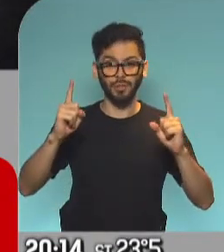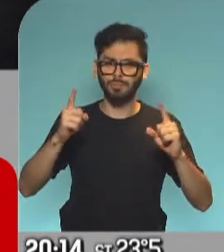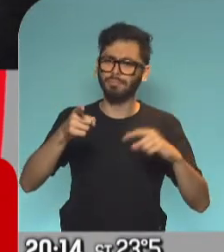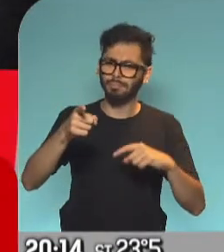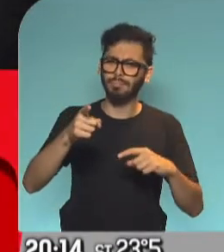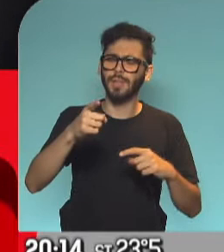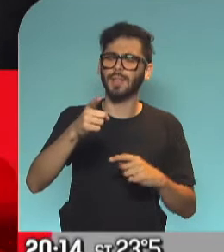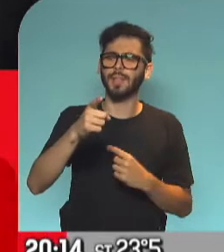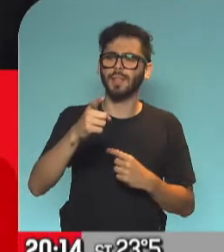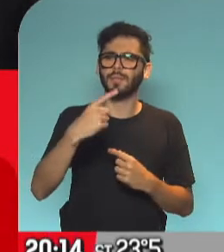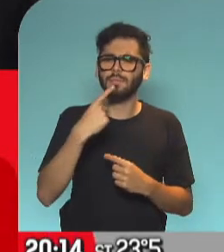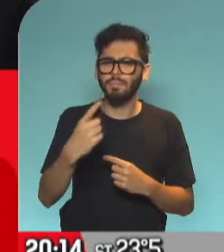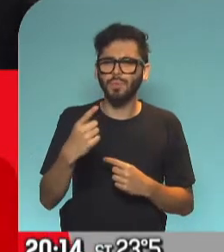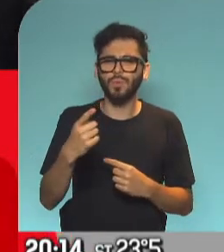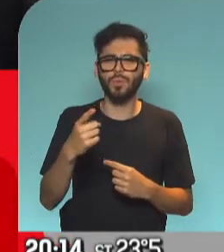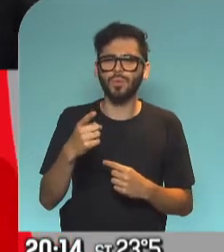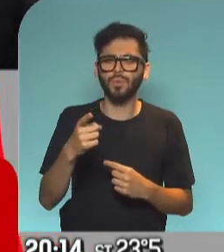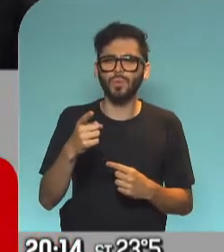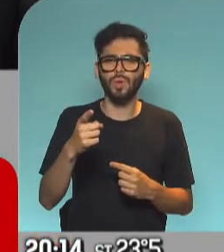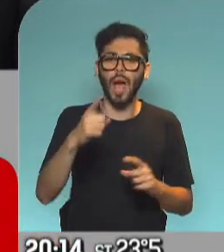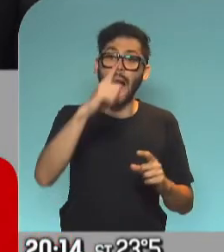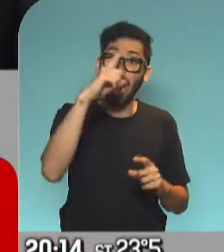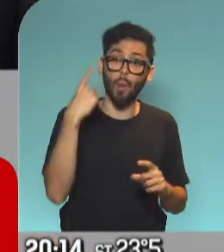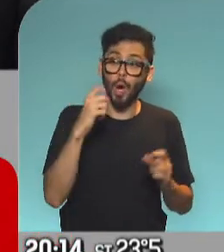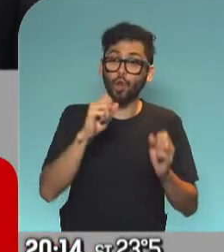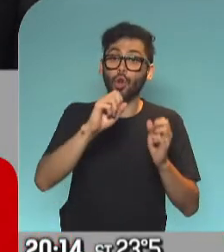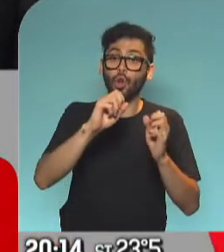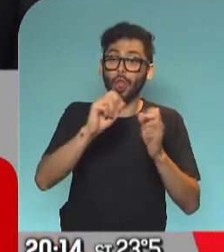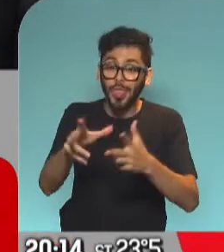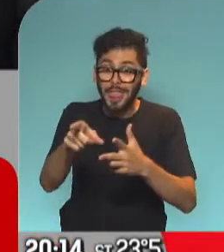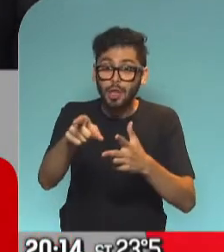que recibió o que expresó en las últimas horas Alberto Fernández?